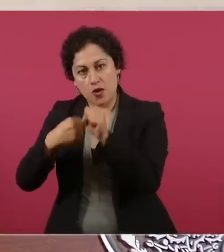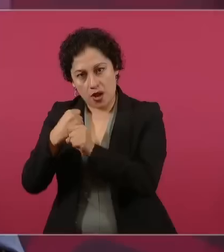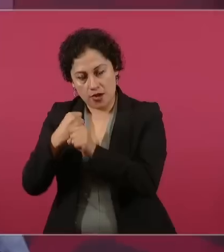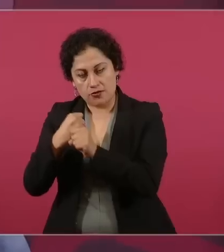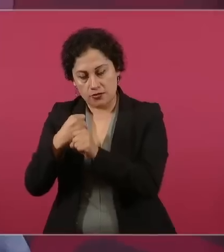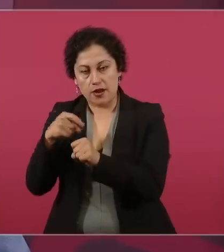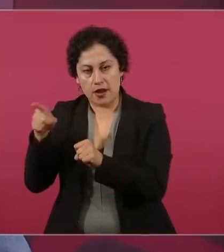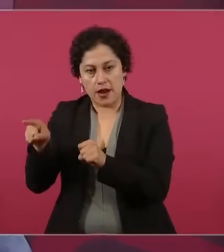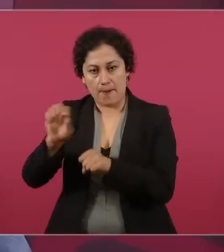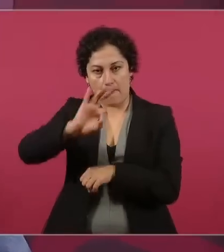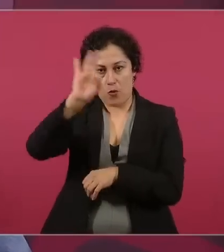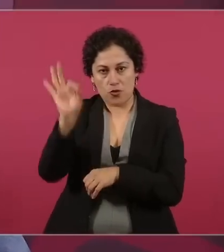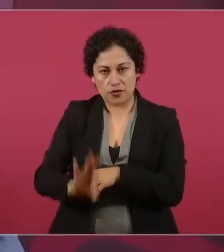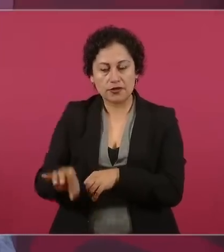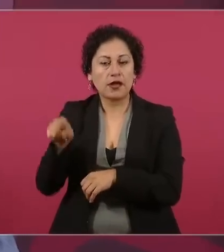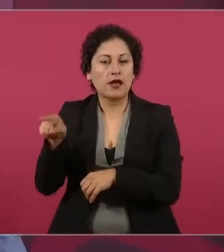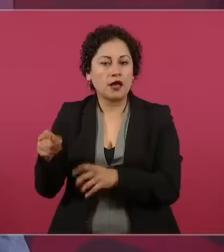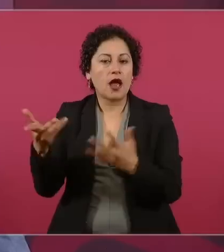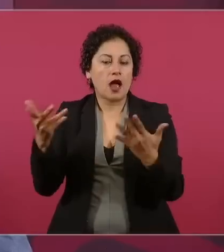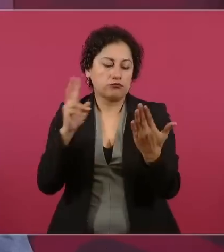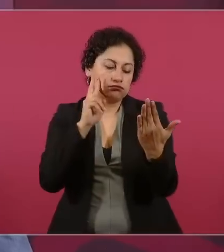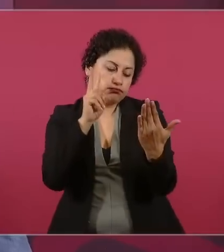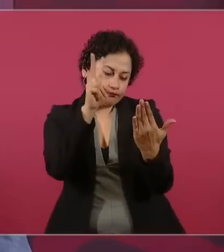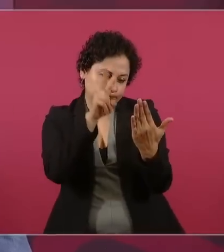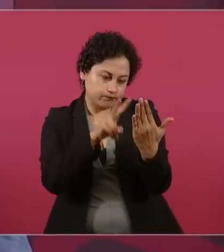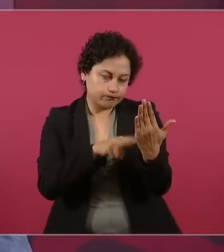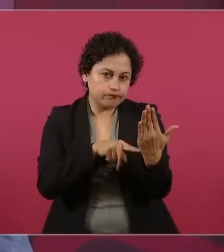revisión reciente